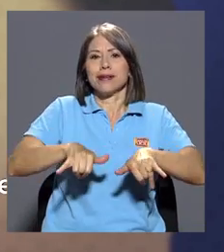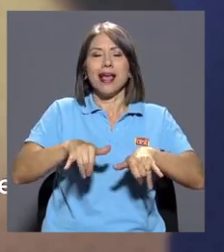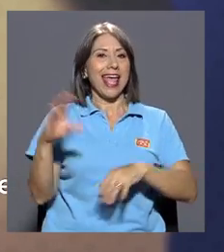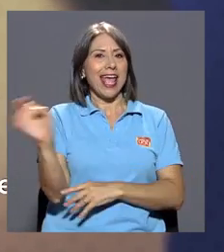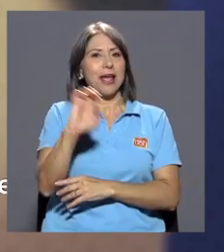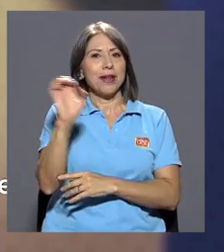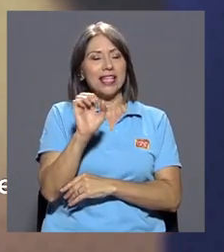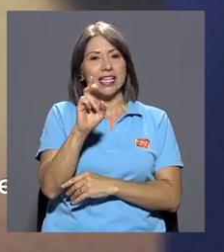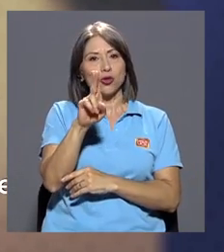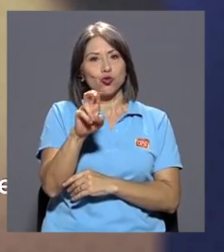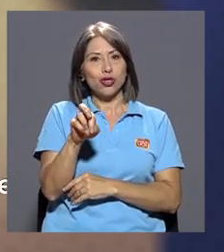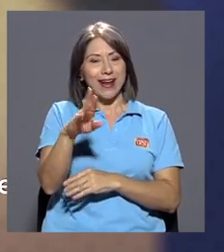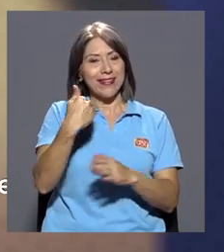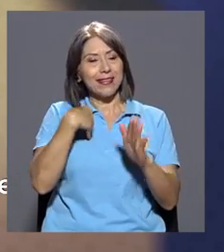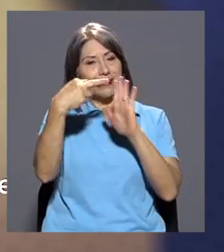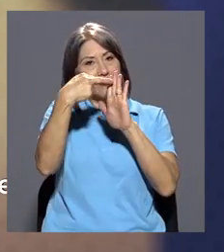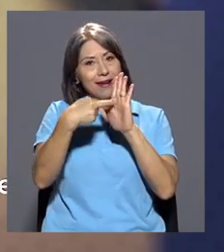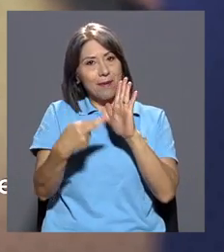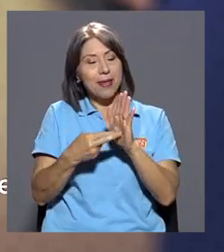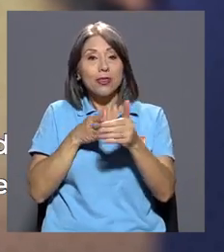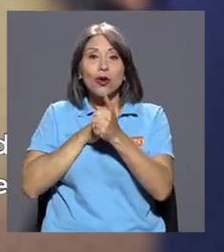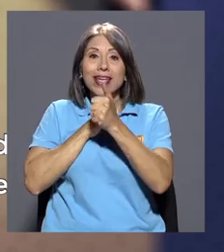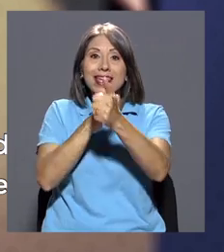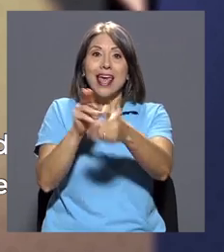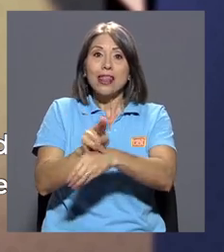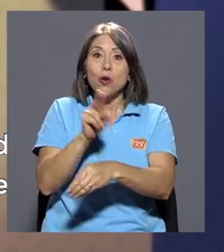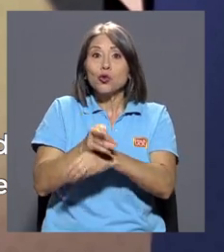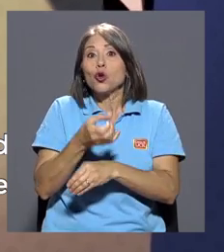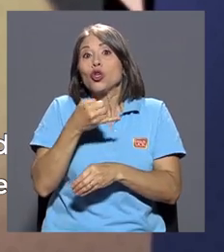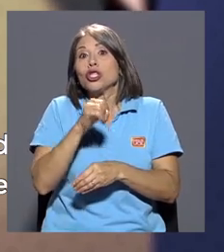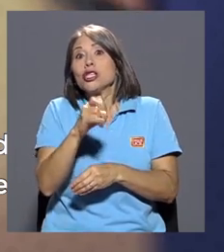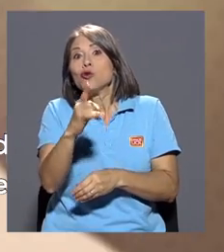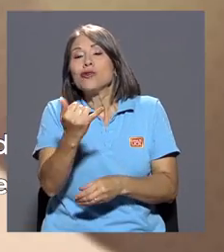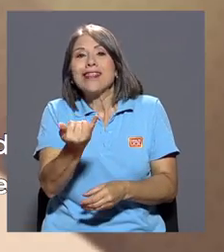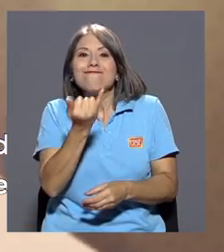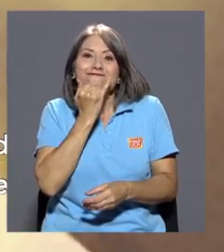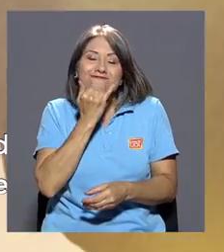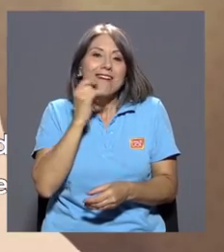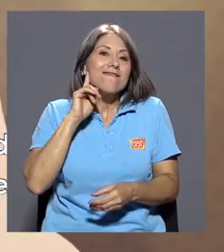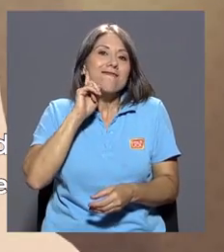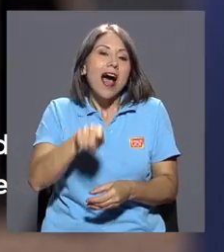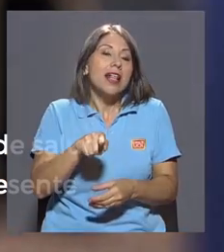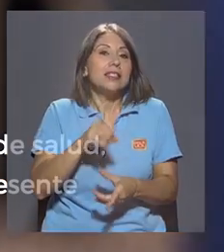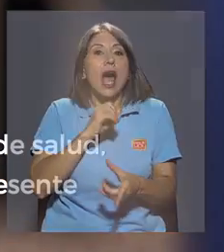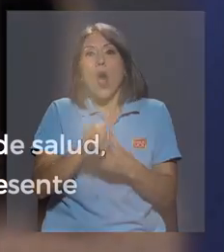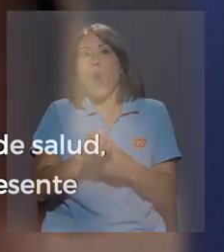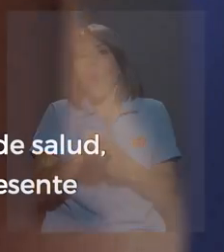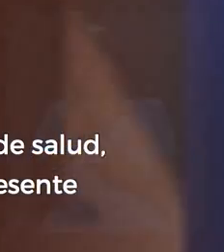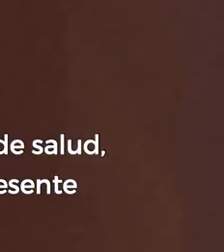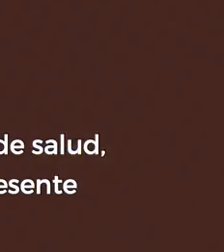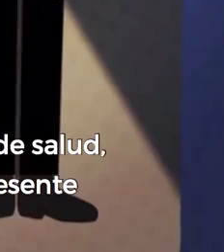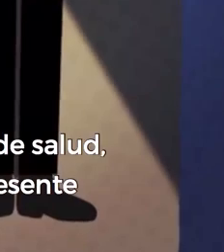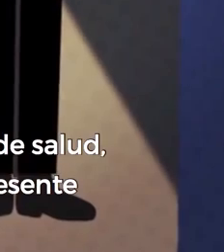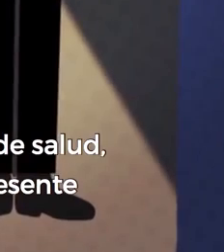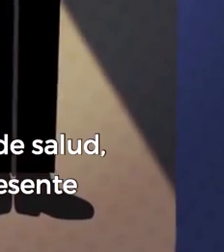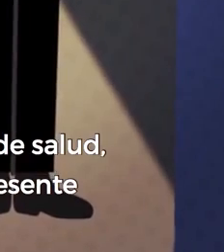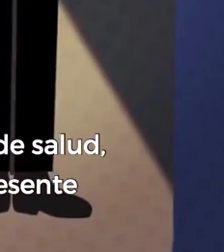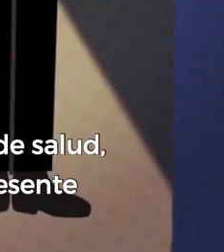un reglamento y guía de uso que contempla multas y penalidades en caso de falsas alarmas o el uso inadecuado de las mismas.